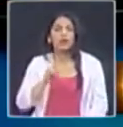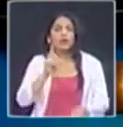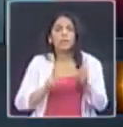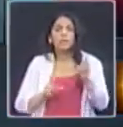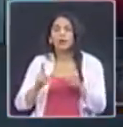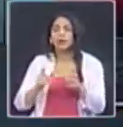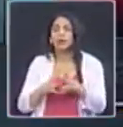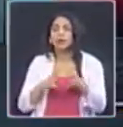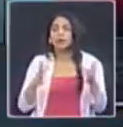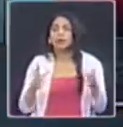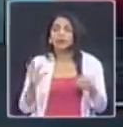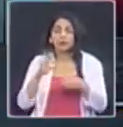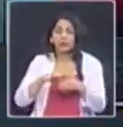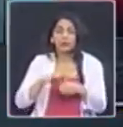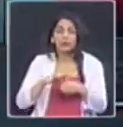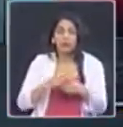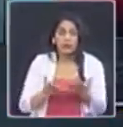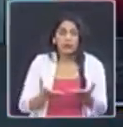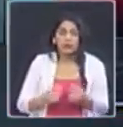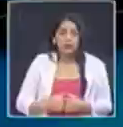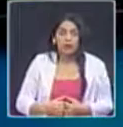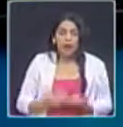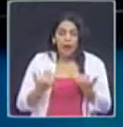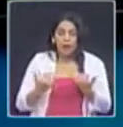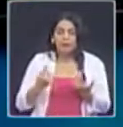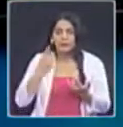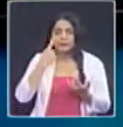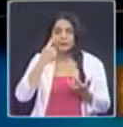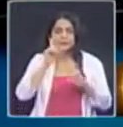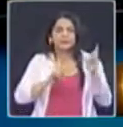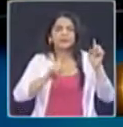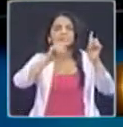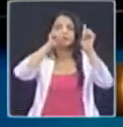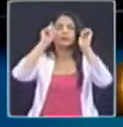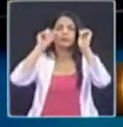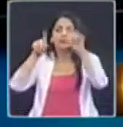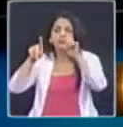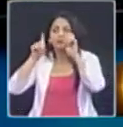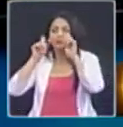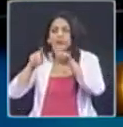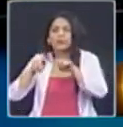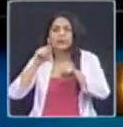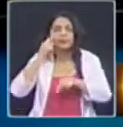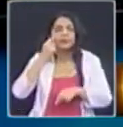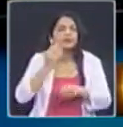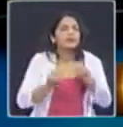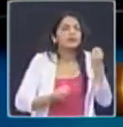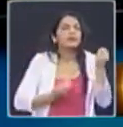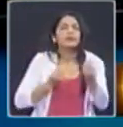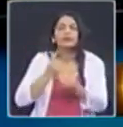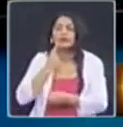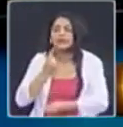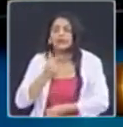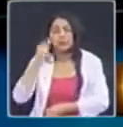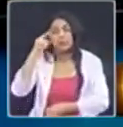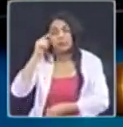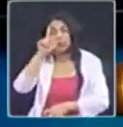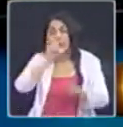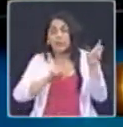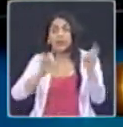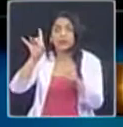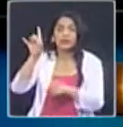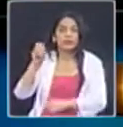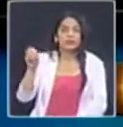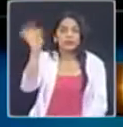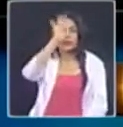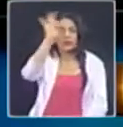los ecuatorianos y vamos a ver ahora cuando esa pregunta seguramente tenga más del 80% de aceptación del ecuador yo creo que es poner las cosas en su sitio